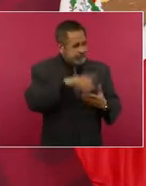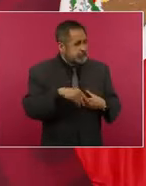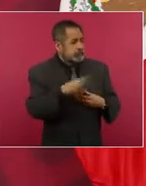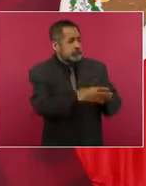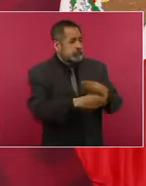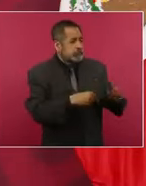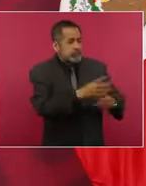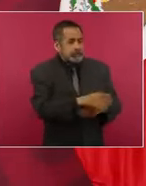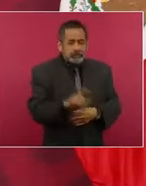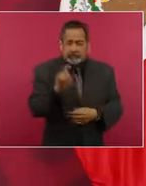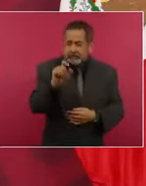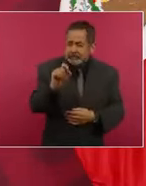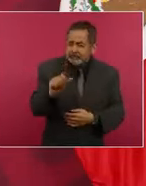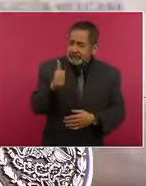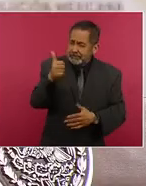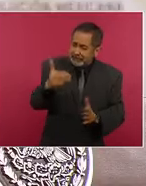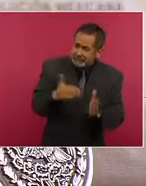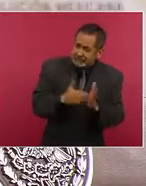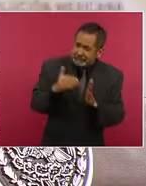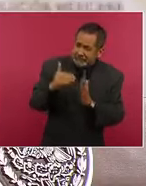26 millones de hectáreas.